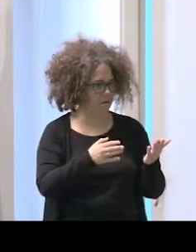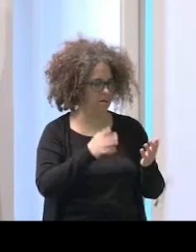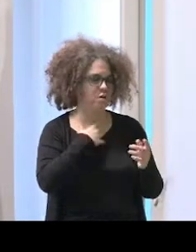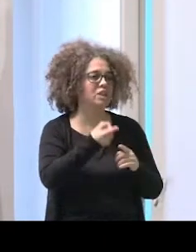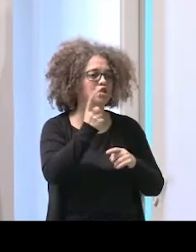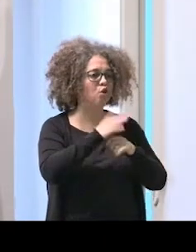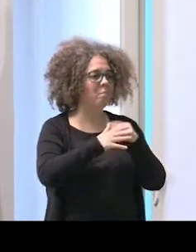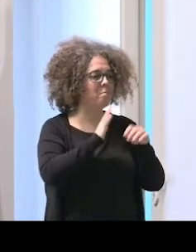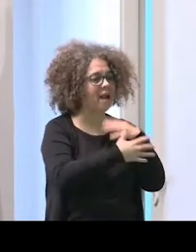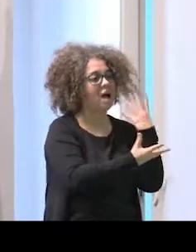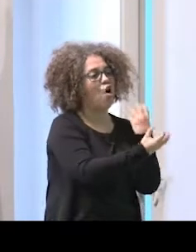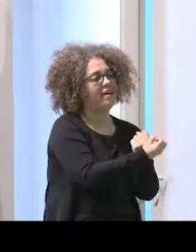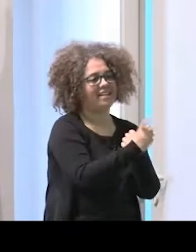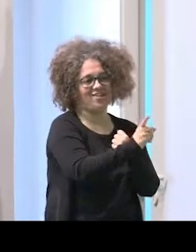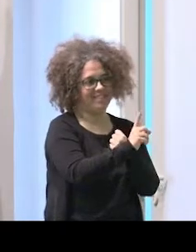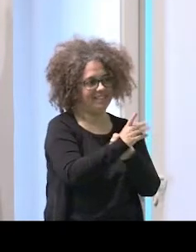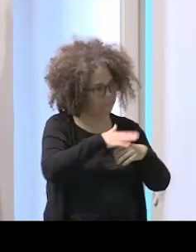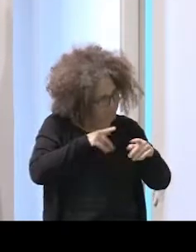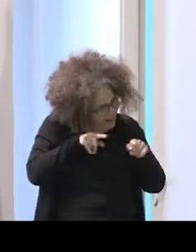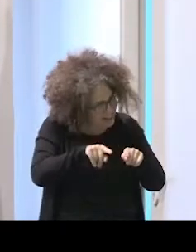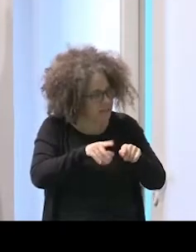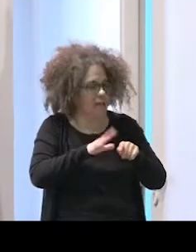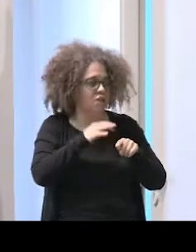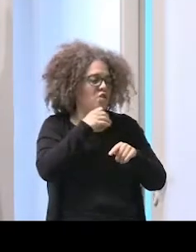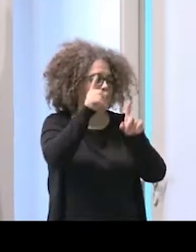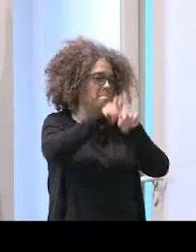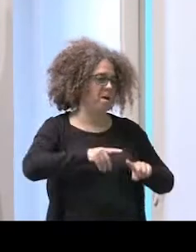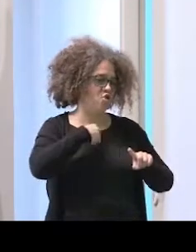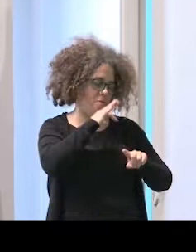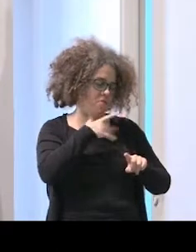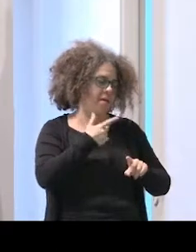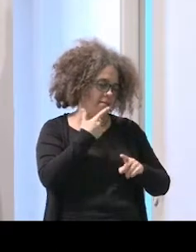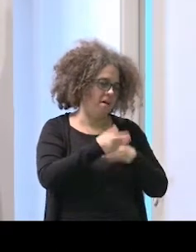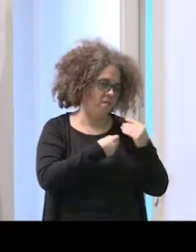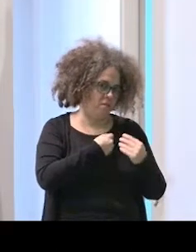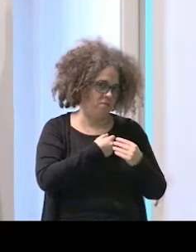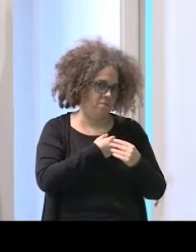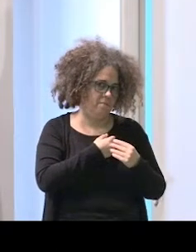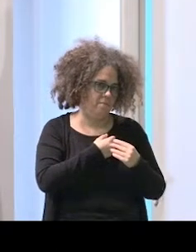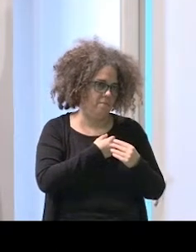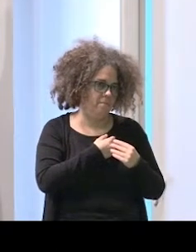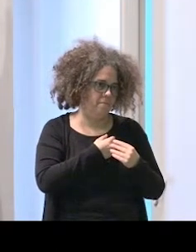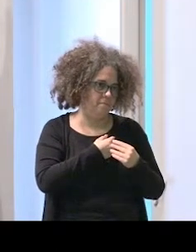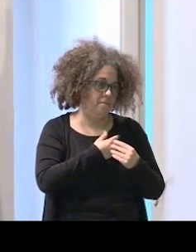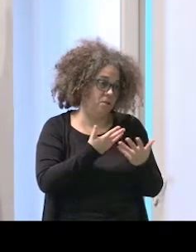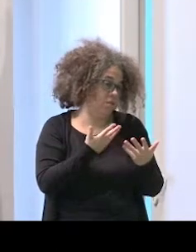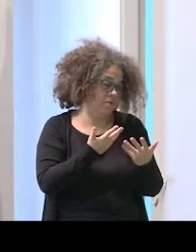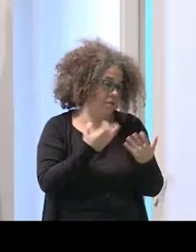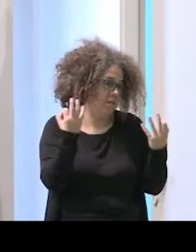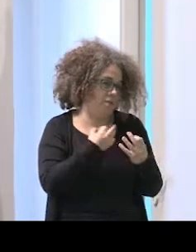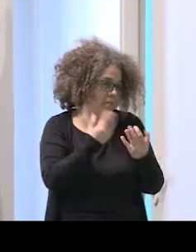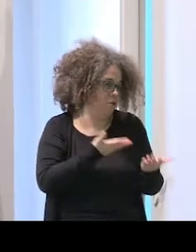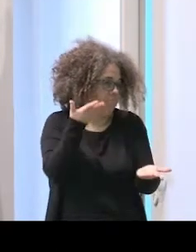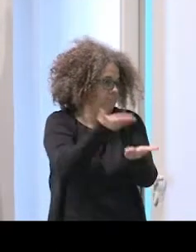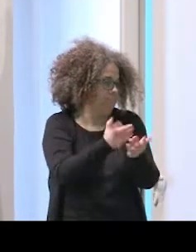por citomegalovirus. Así que, de forma encubierta, yo creo que se está gastando. Así que al final tendremos que ponerlo blanco sobre